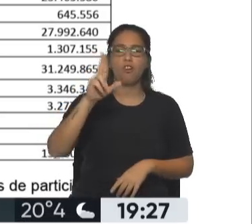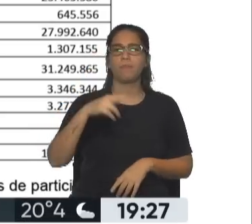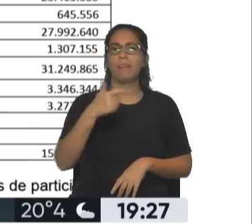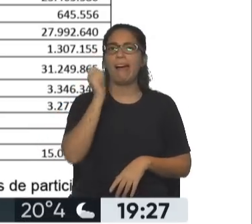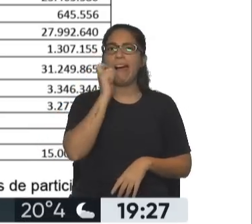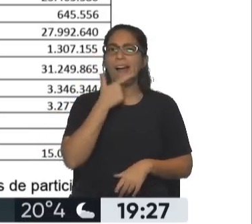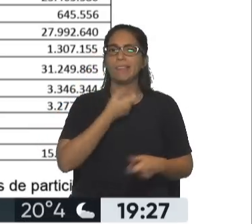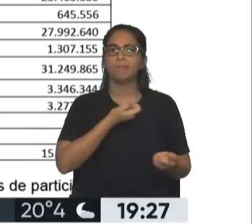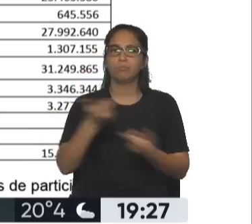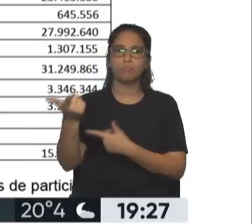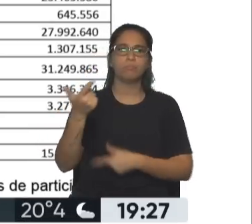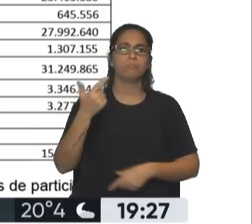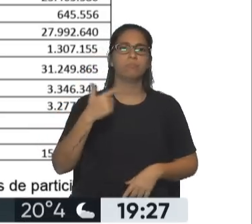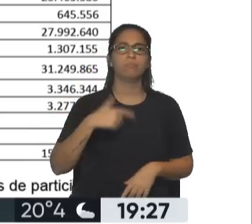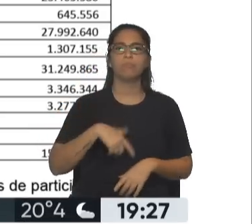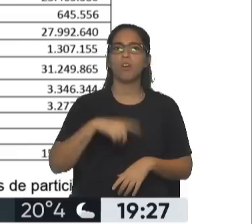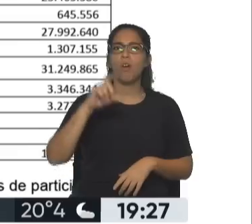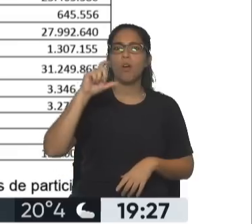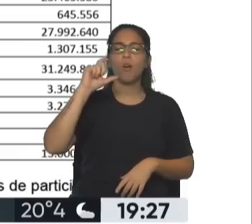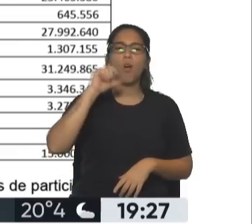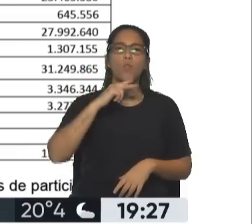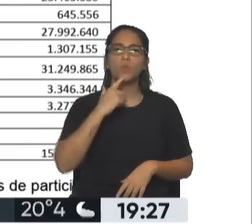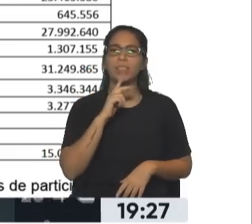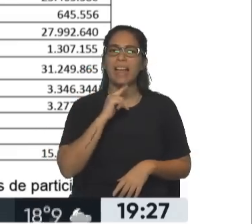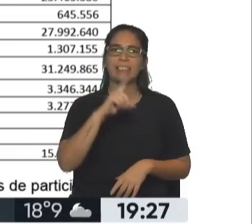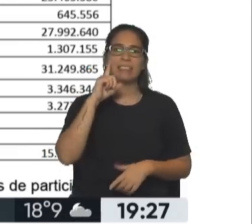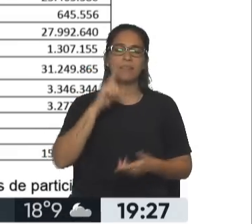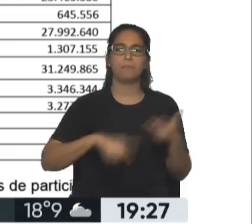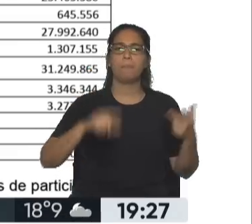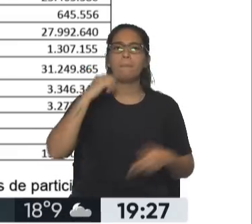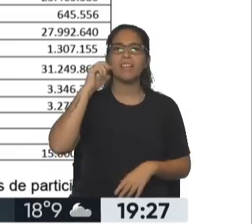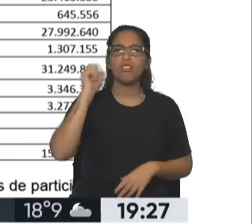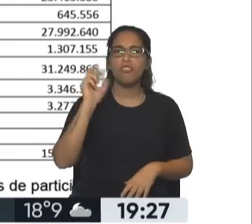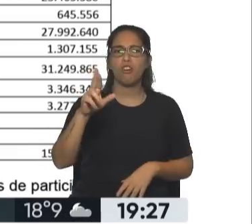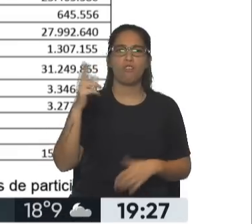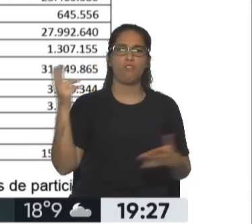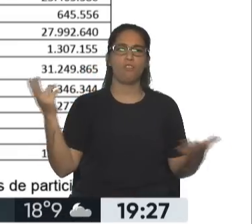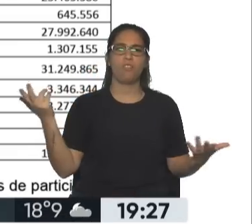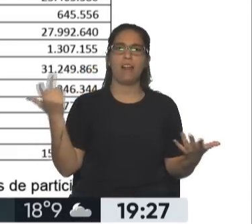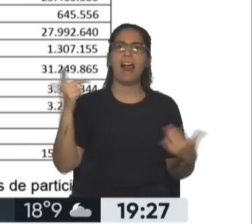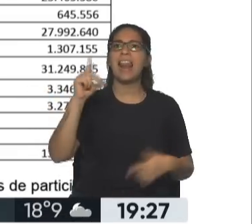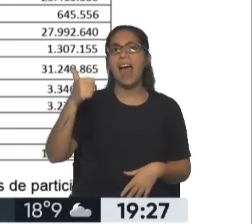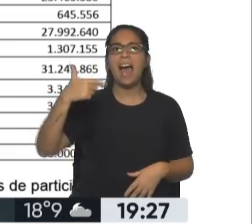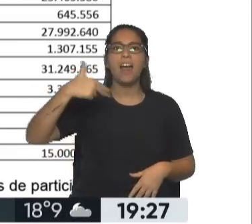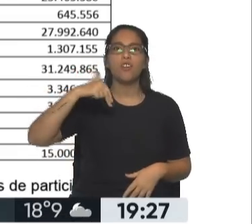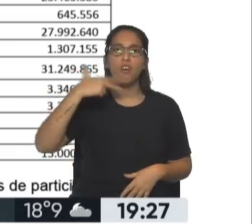gas, Ternium, Consultatio, transportadora, Mirgor, Emdersa, Edesa, la Anónima,